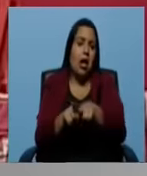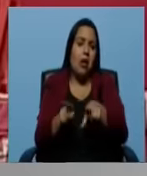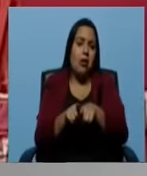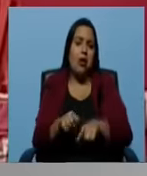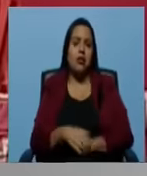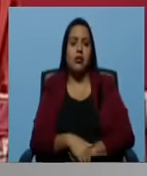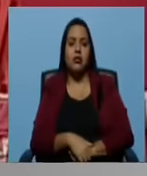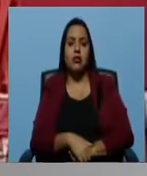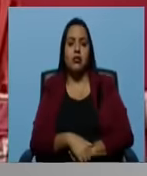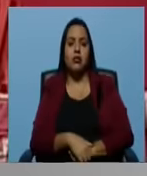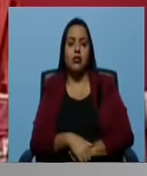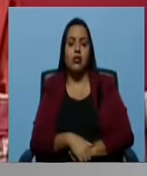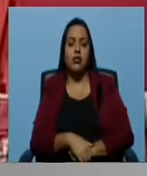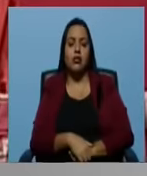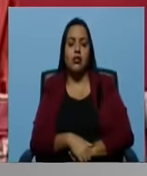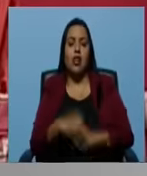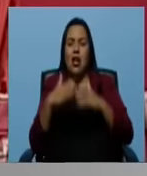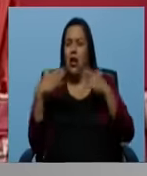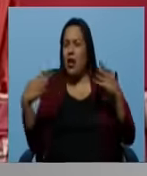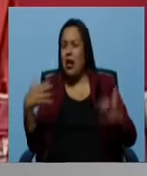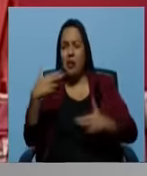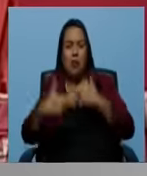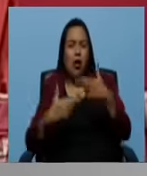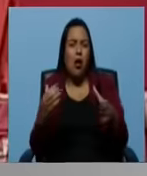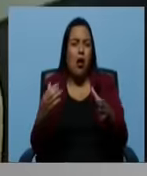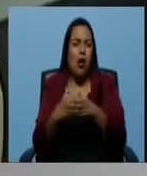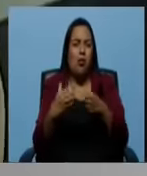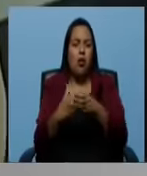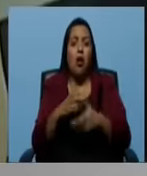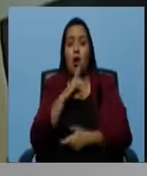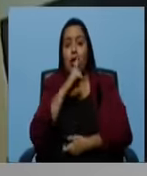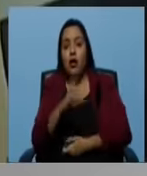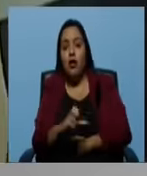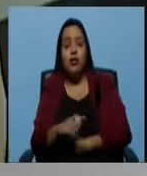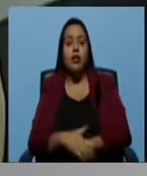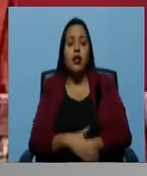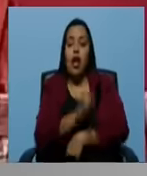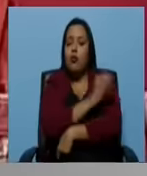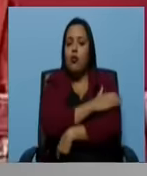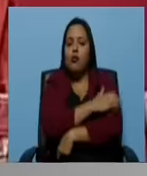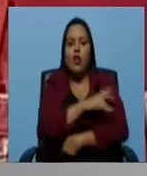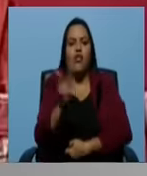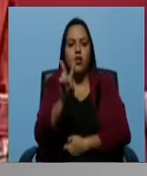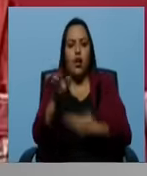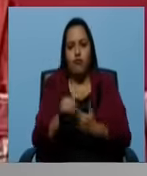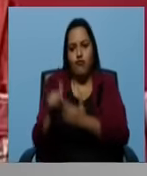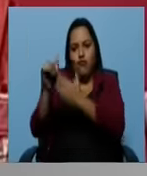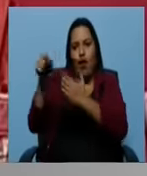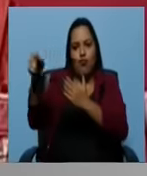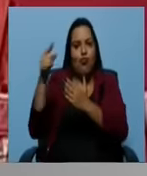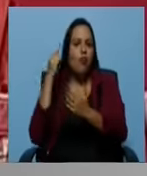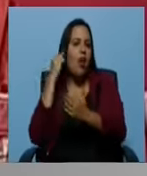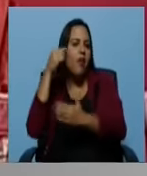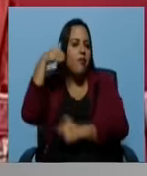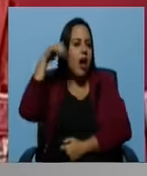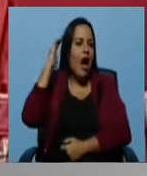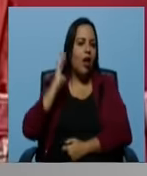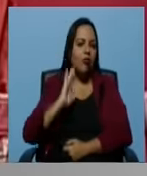gran mafia, ese sector terrorista de la oposición venezolana que dirige María Corina Machado.